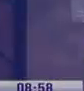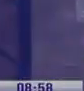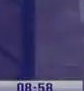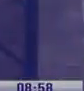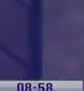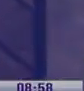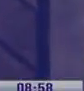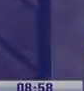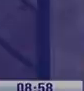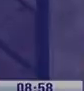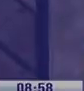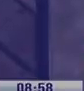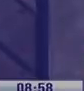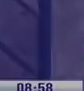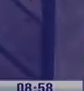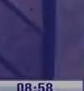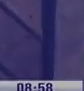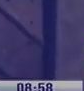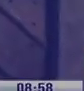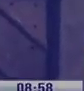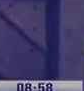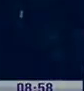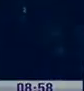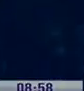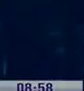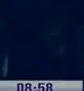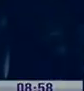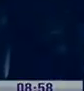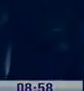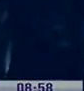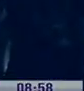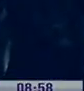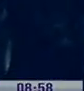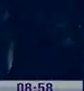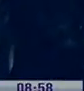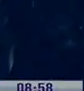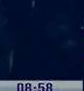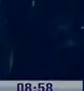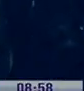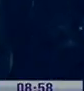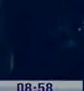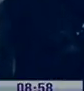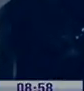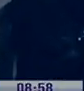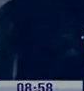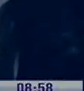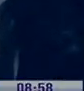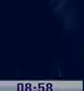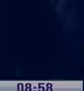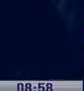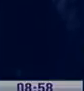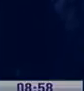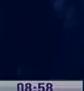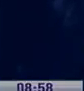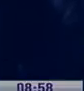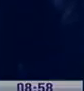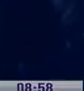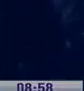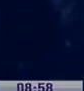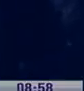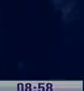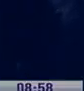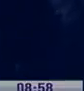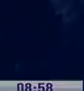desarticulado una presunta red internacional dedicado al tráfico de drogas los detalles al volver aquí en el